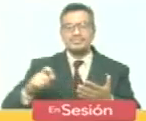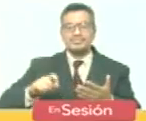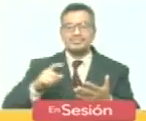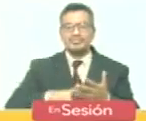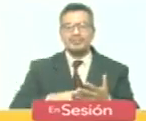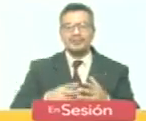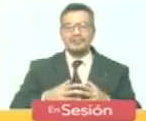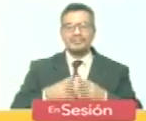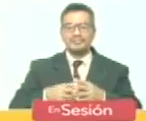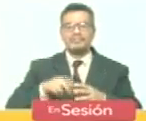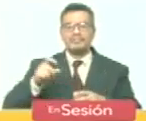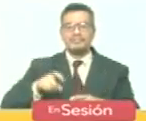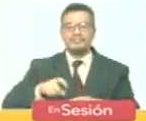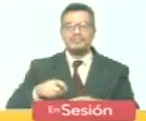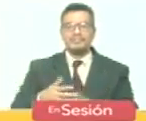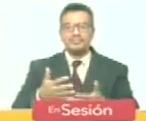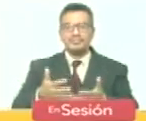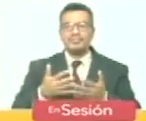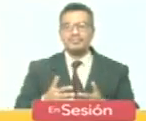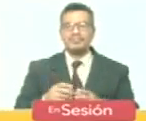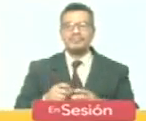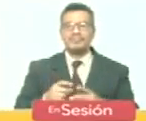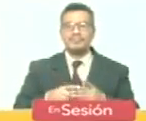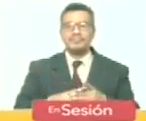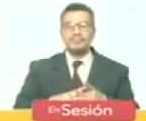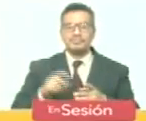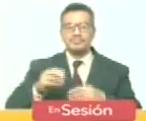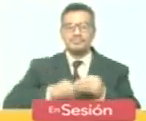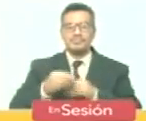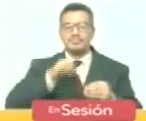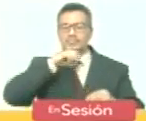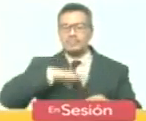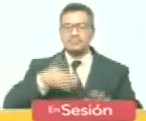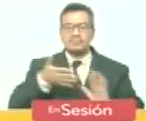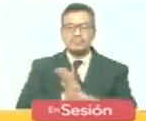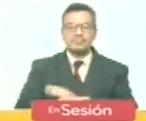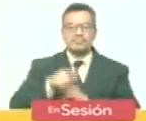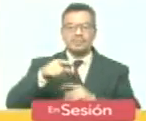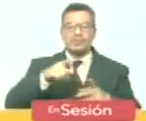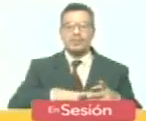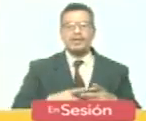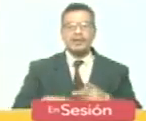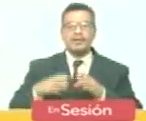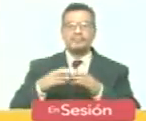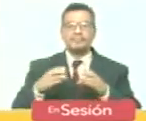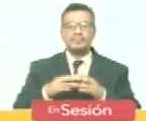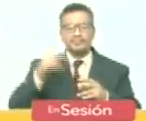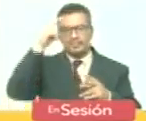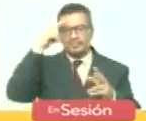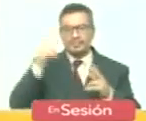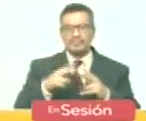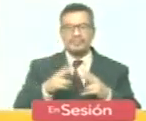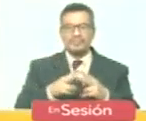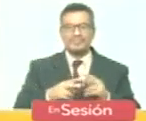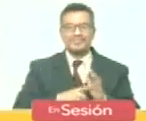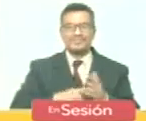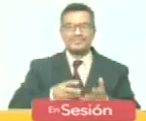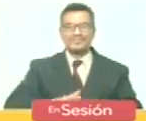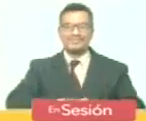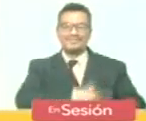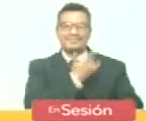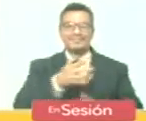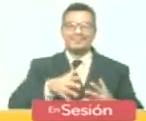premios que recibió. Y tengo que resaltar el hecho histórico significativo en el caso del reconocimiento que le da la Universidad de